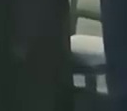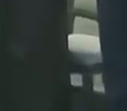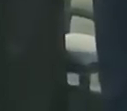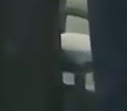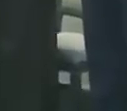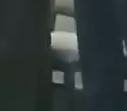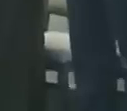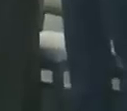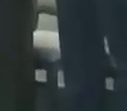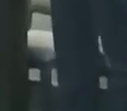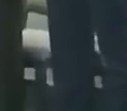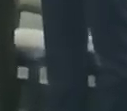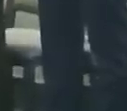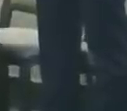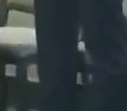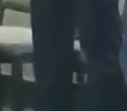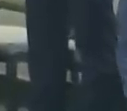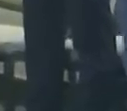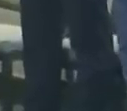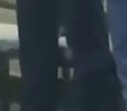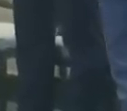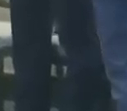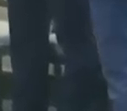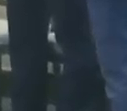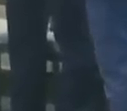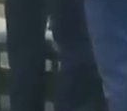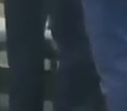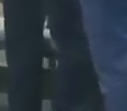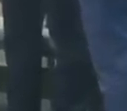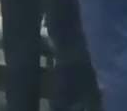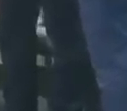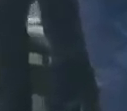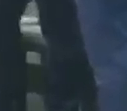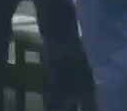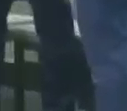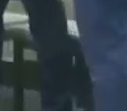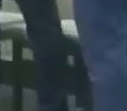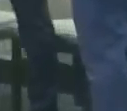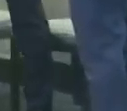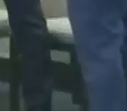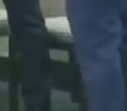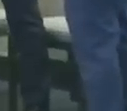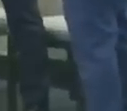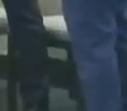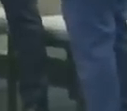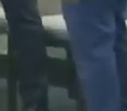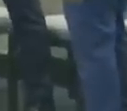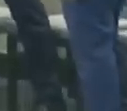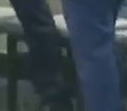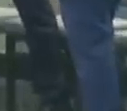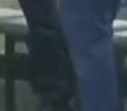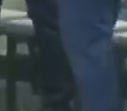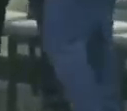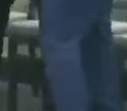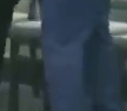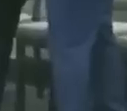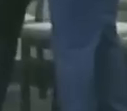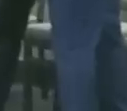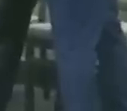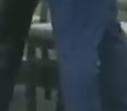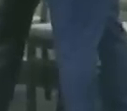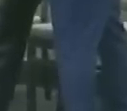hoy. Con esta información que nosotros compartimos con ustedes, compañeros, vamos a retornar a Caracas. Adelante.